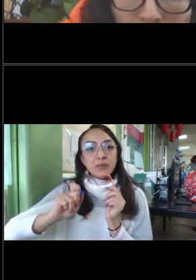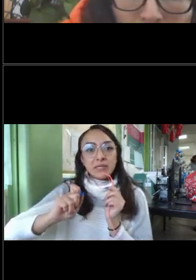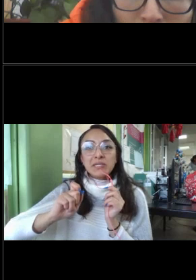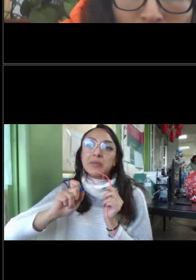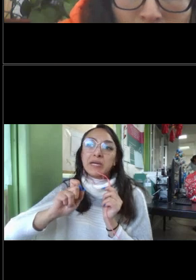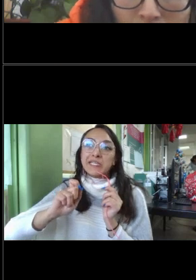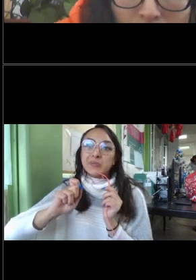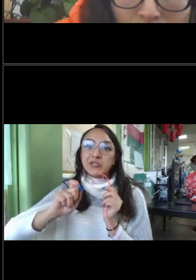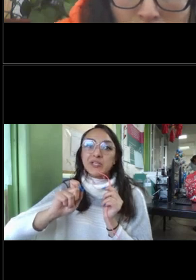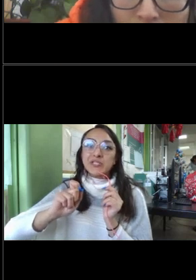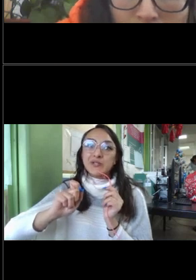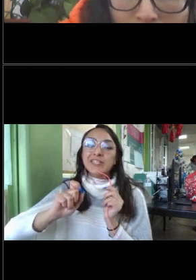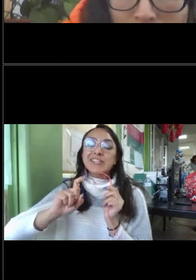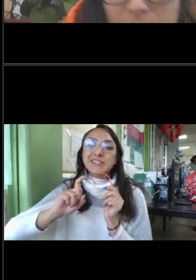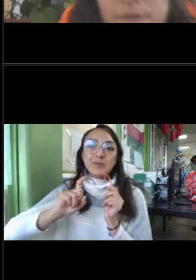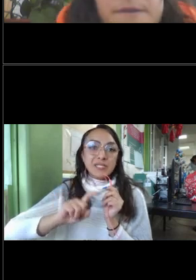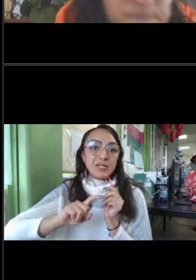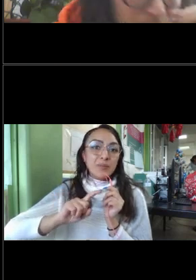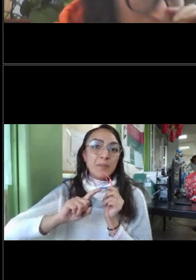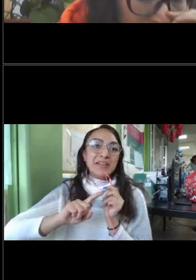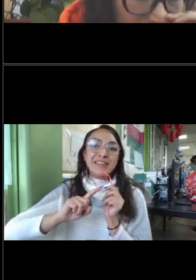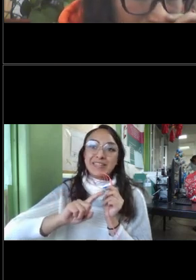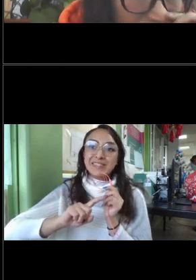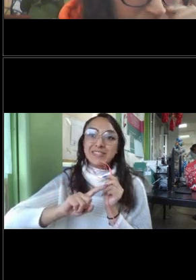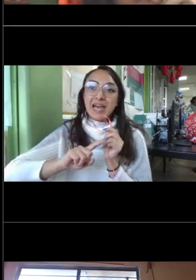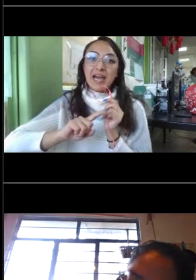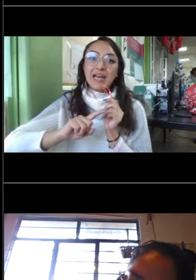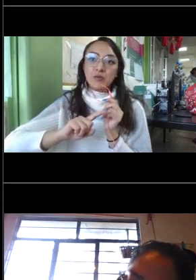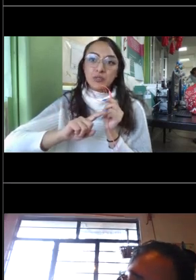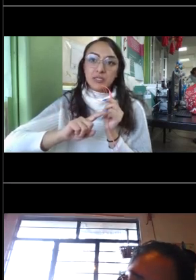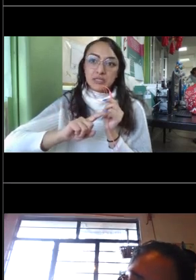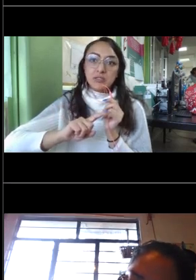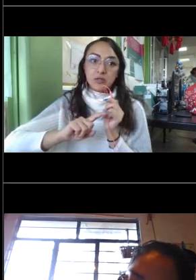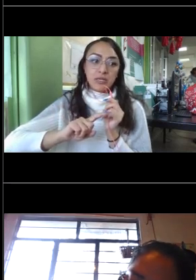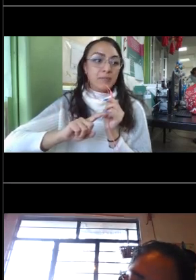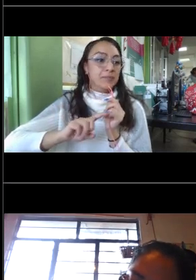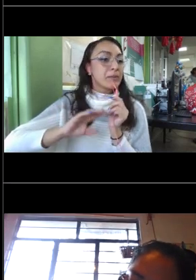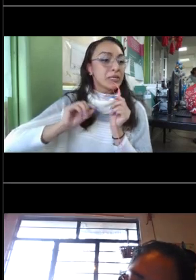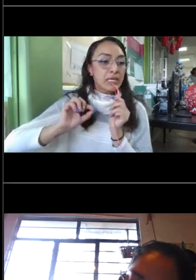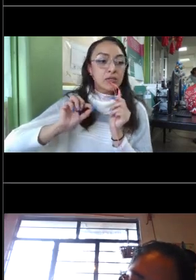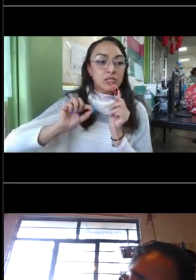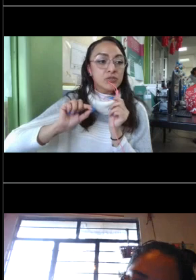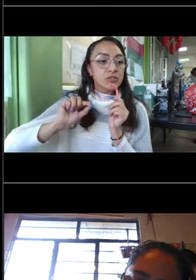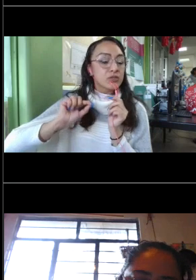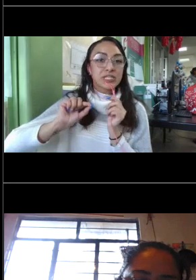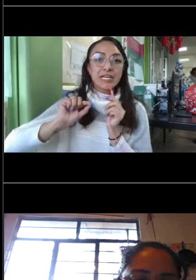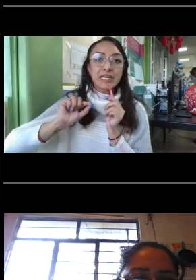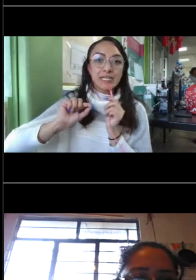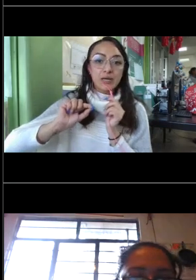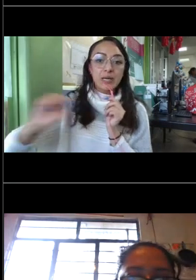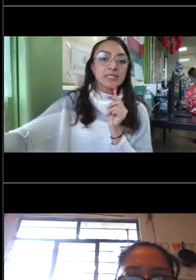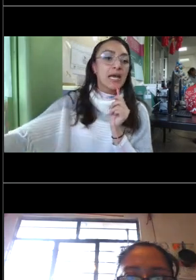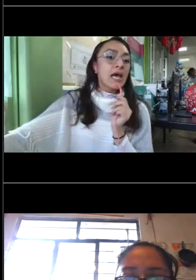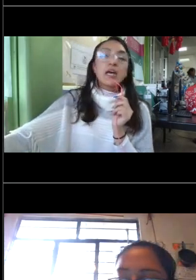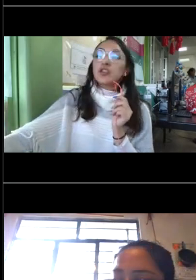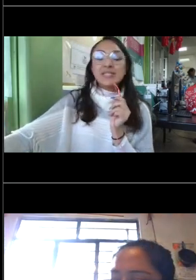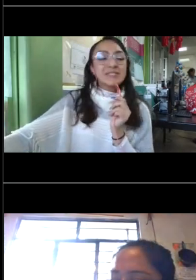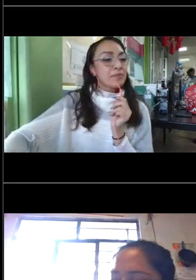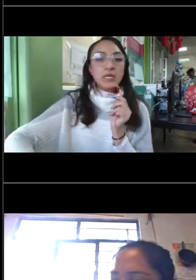bien importante para las personas sordas establecer pertenencia a la comunidad sorda. La mayoría de los niños que nos llegan a las